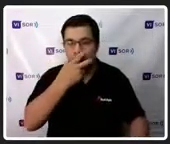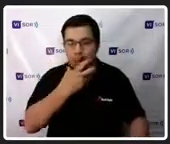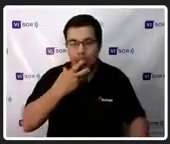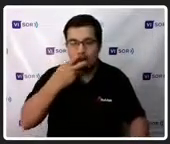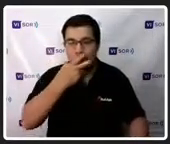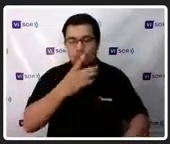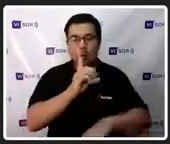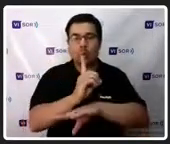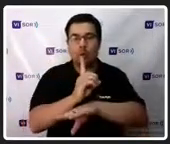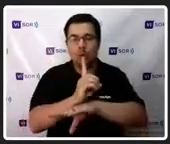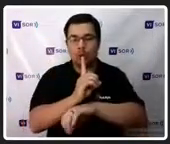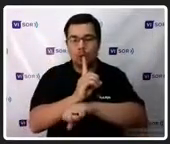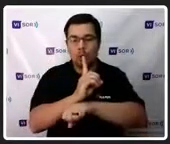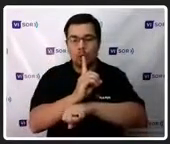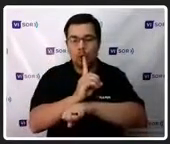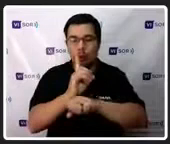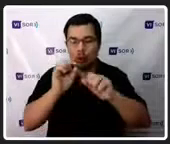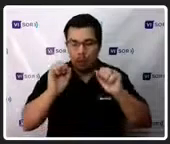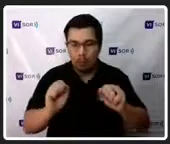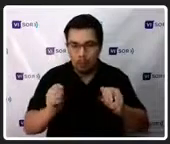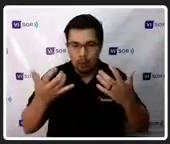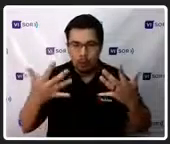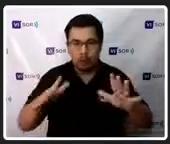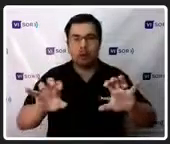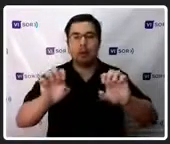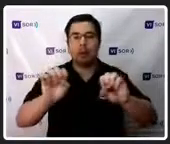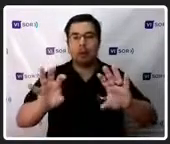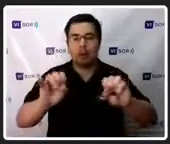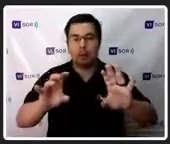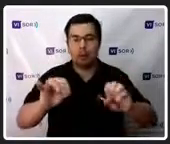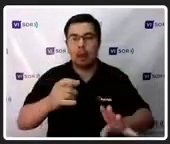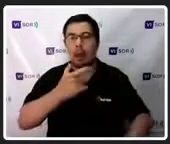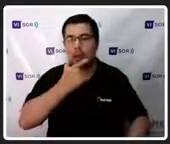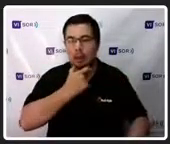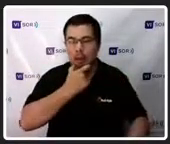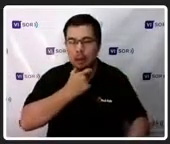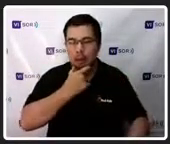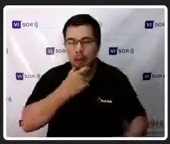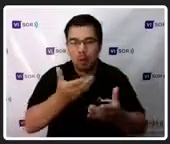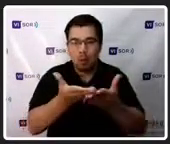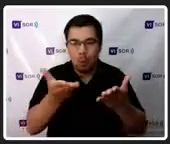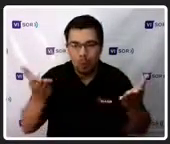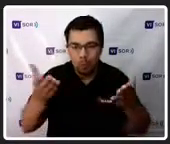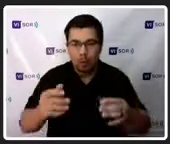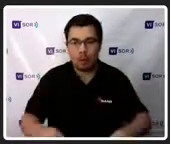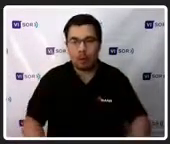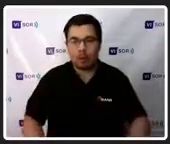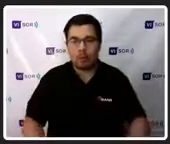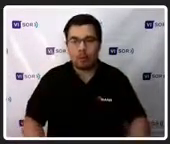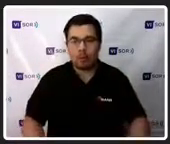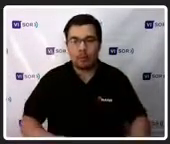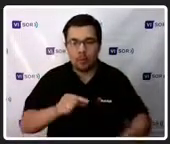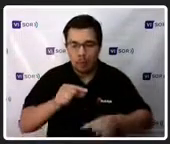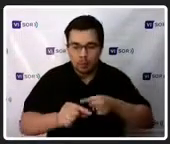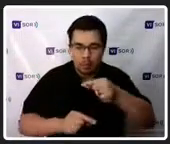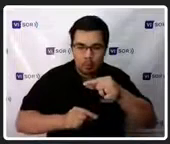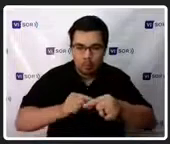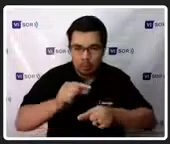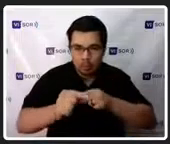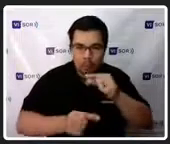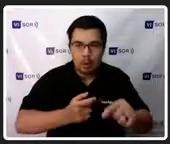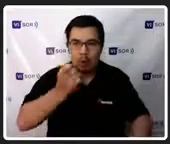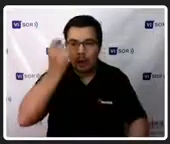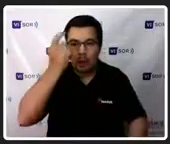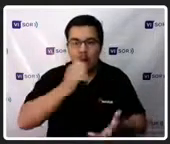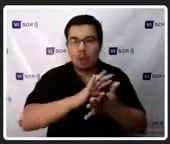cierto?, empezar ya a dictar las clases en inglés, ustedes empezar de a poco, ¿no es cierto?, a resolver todo en el otro idioma, ¿no es